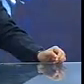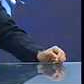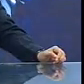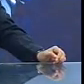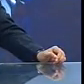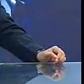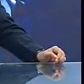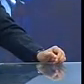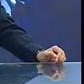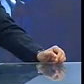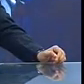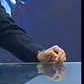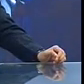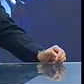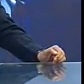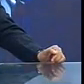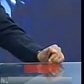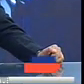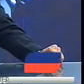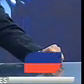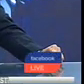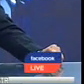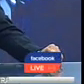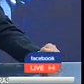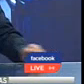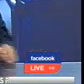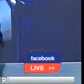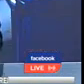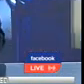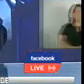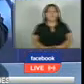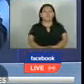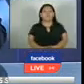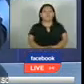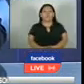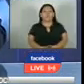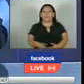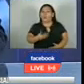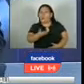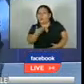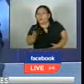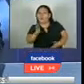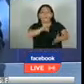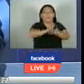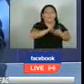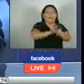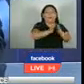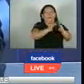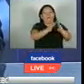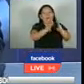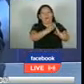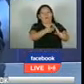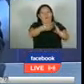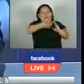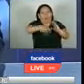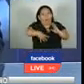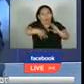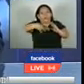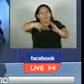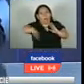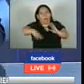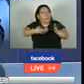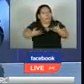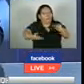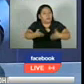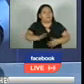La inflación mundial sigue provocando que las familias tengan dificultades para cubrir todos los gastos debido al incremento de precios en productos y